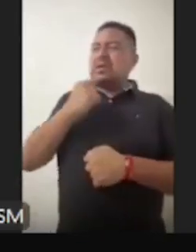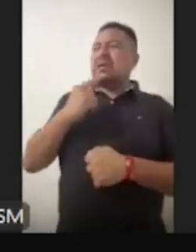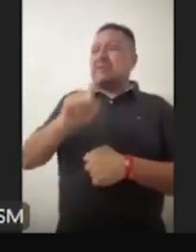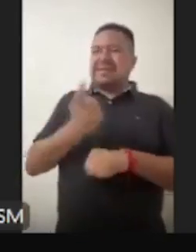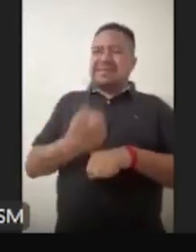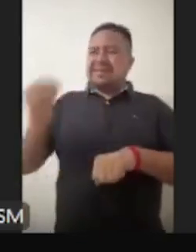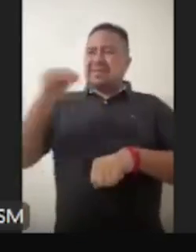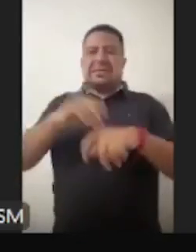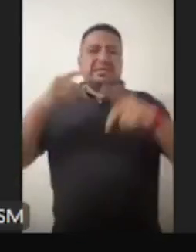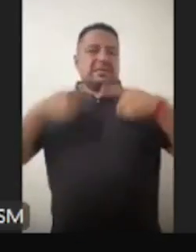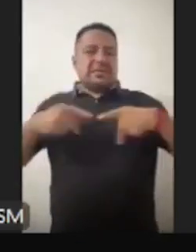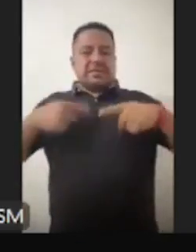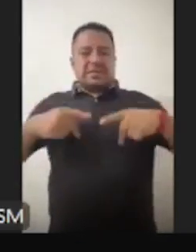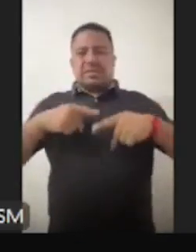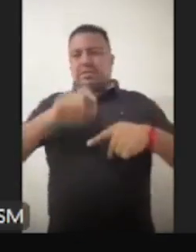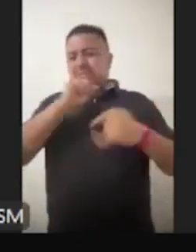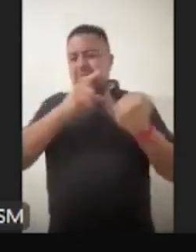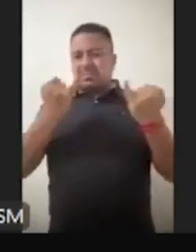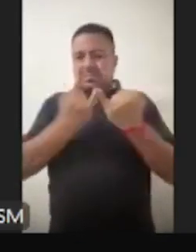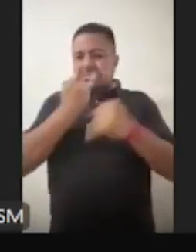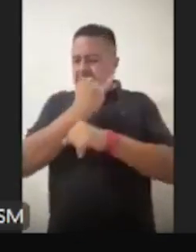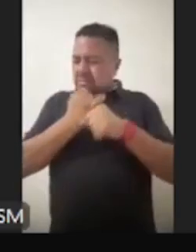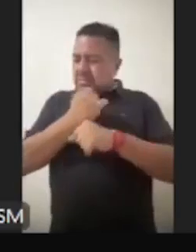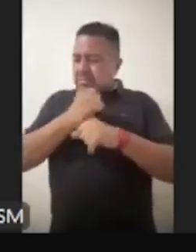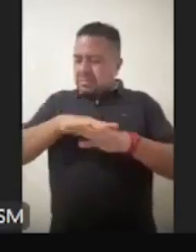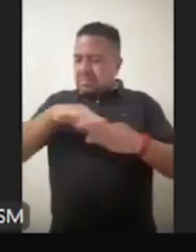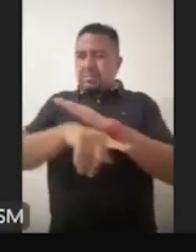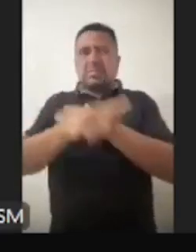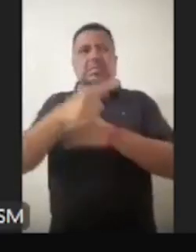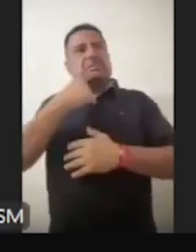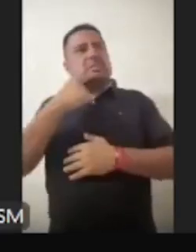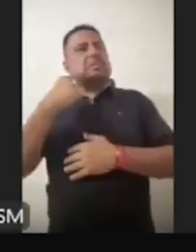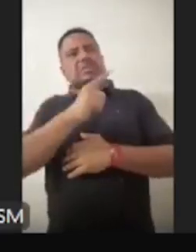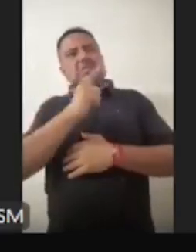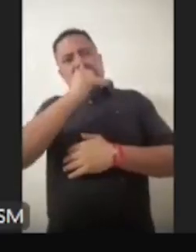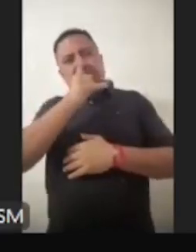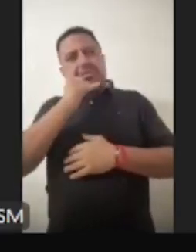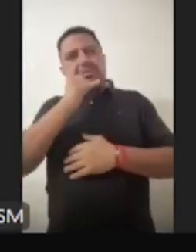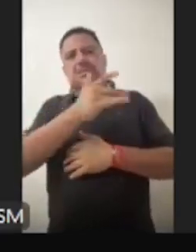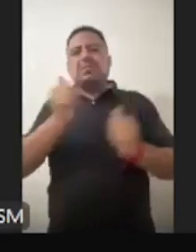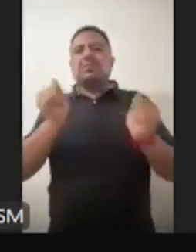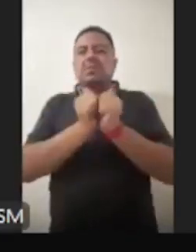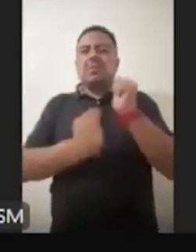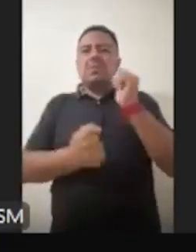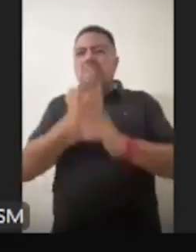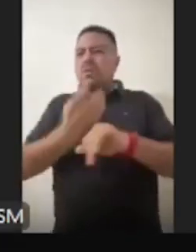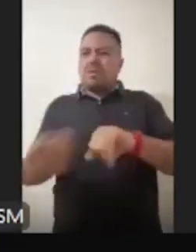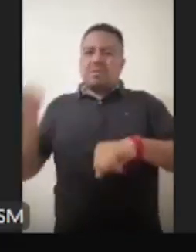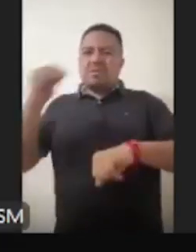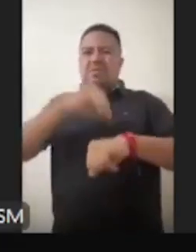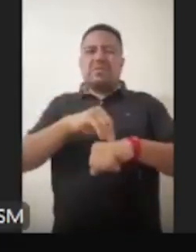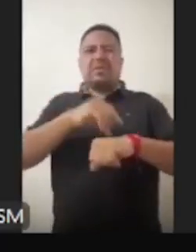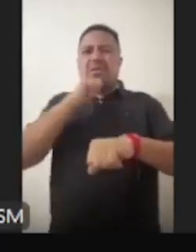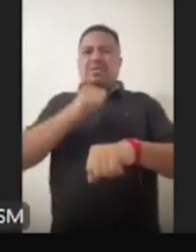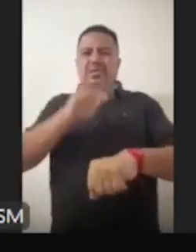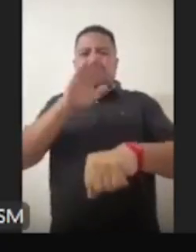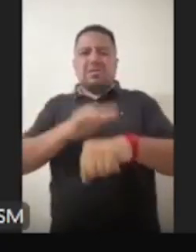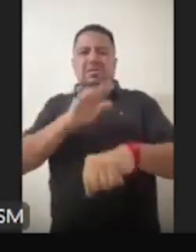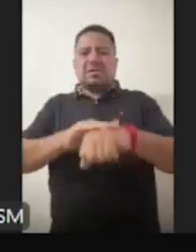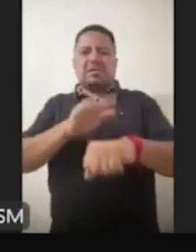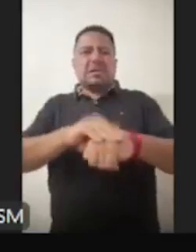actora y previo análisis de los reclamos, en el mismo lapso emitiera una nueva resolución y la notificara a los